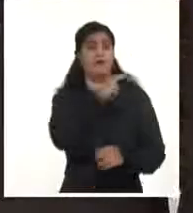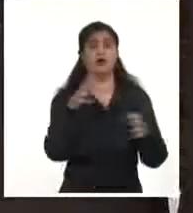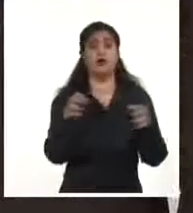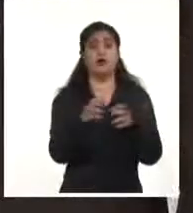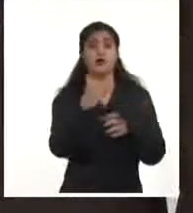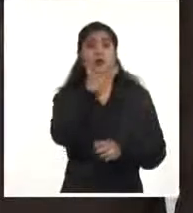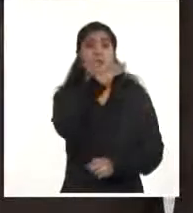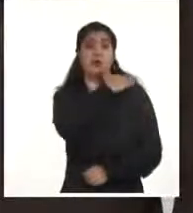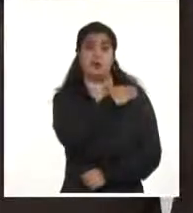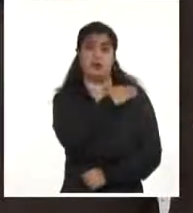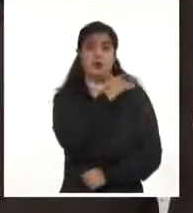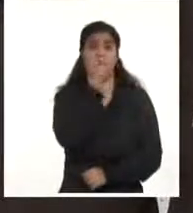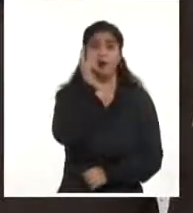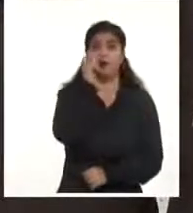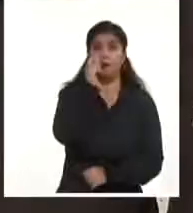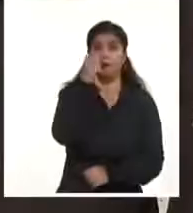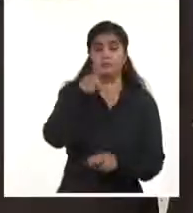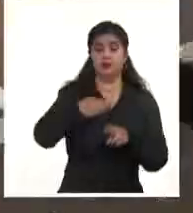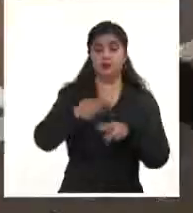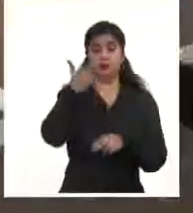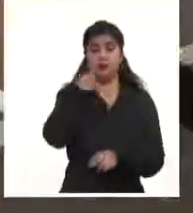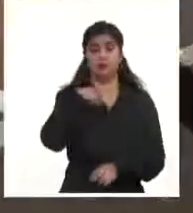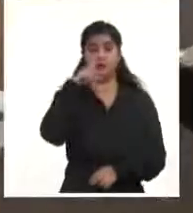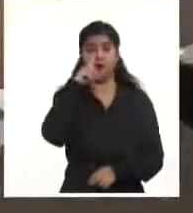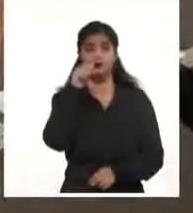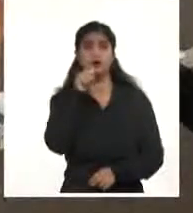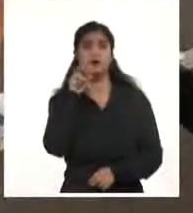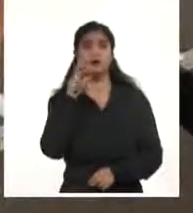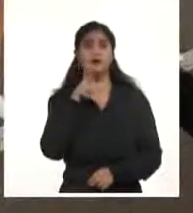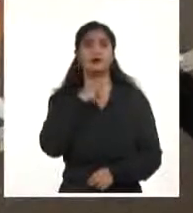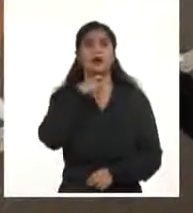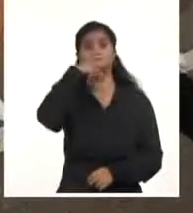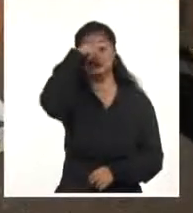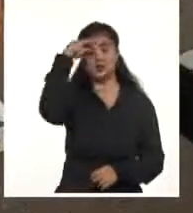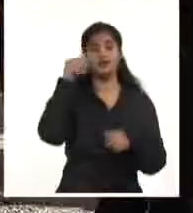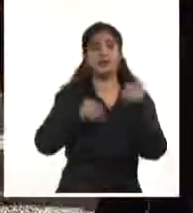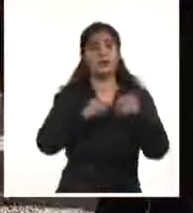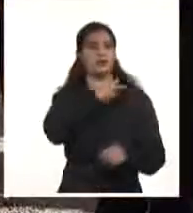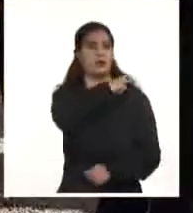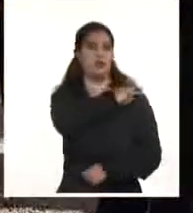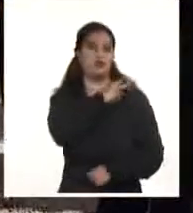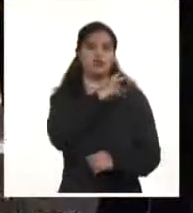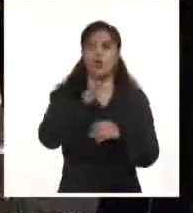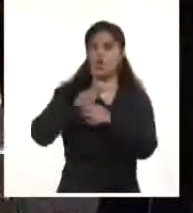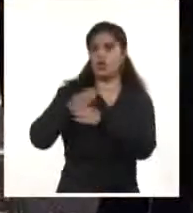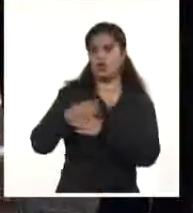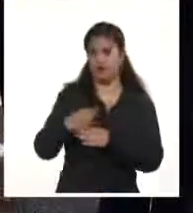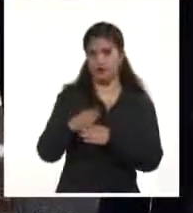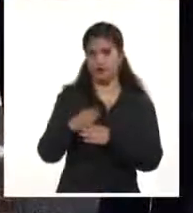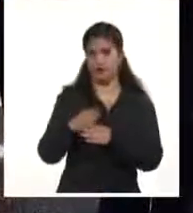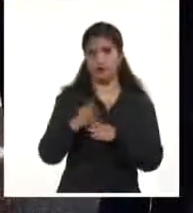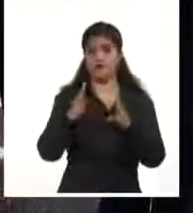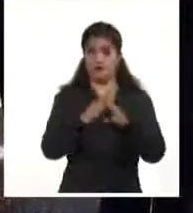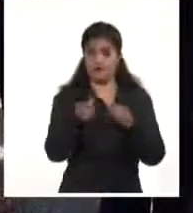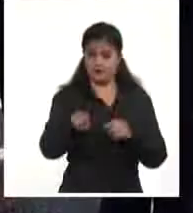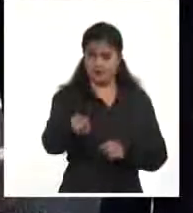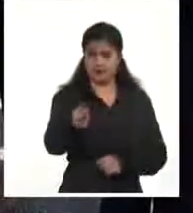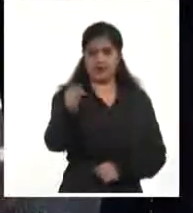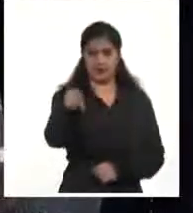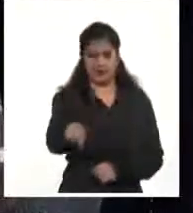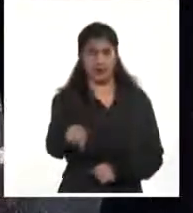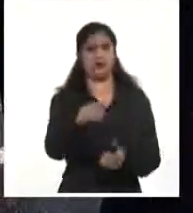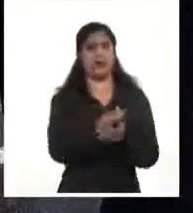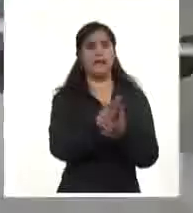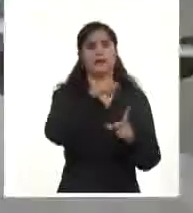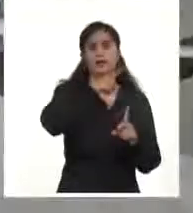Central, General de División, Andrés González Brito, asistieron autoridades políticas y de masas del territorio. El Hospital Militar